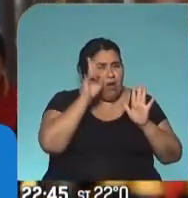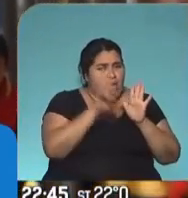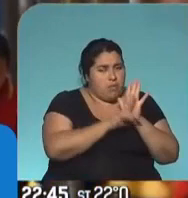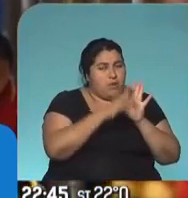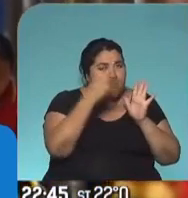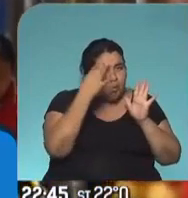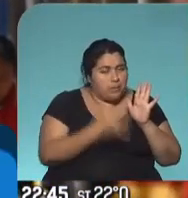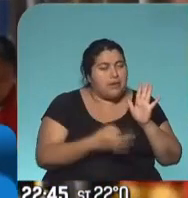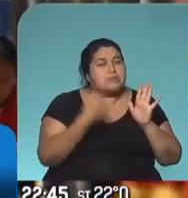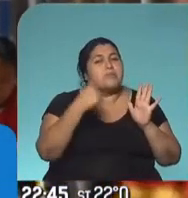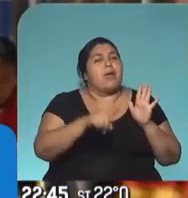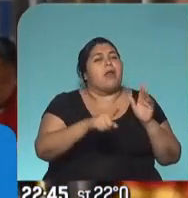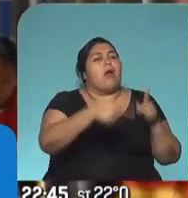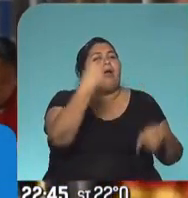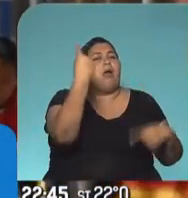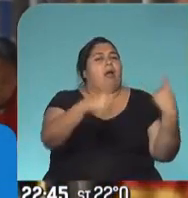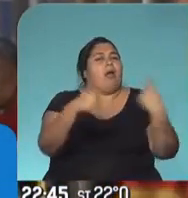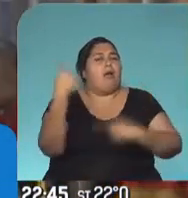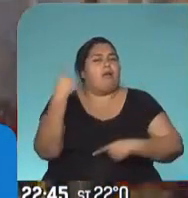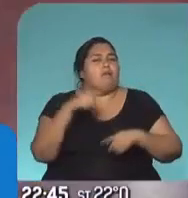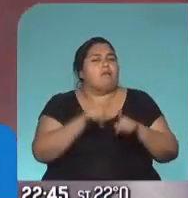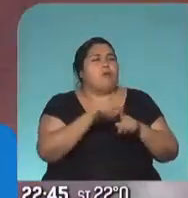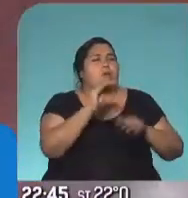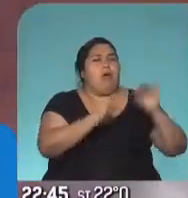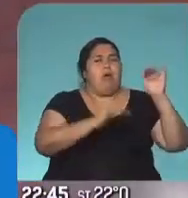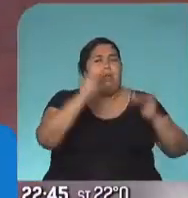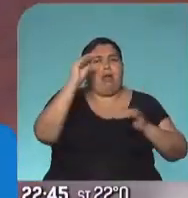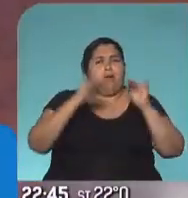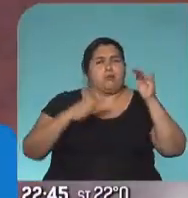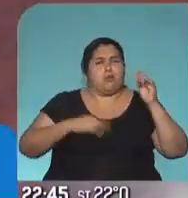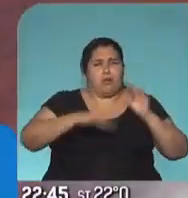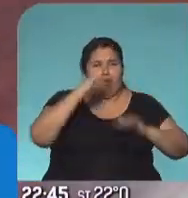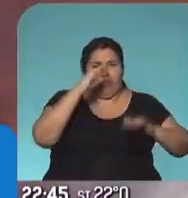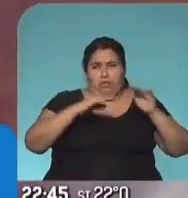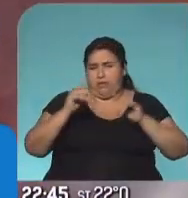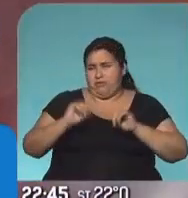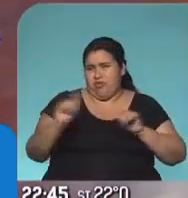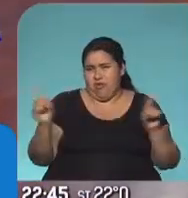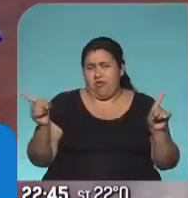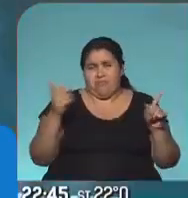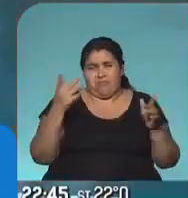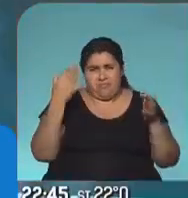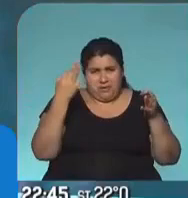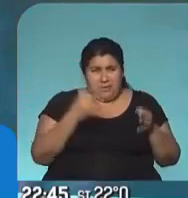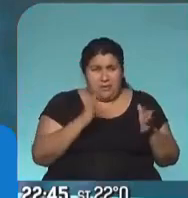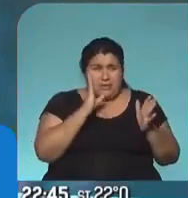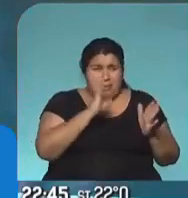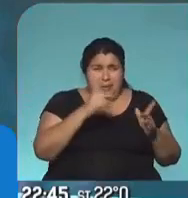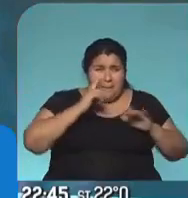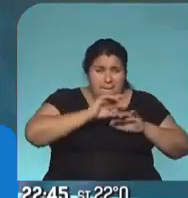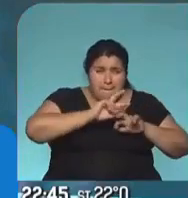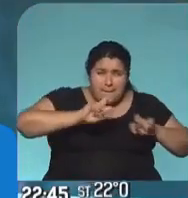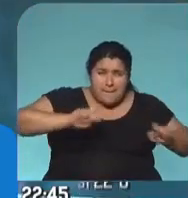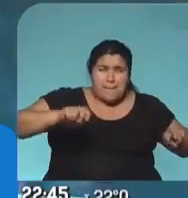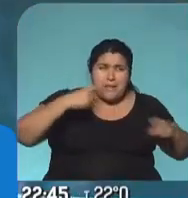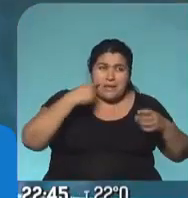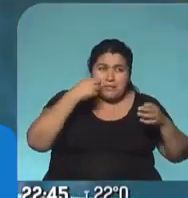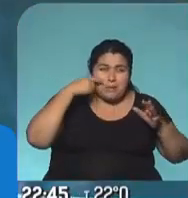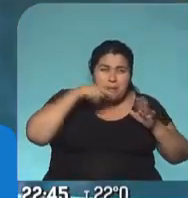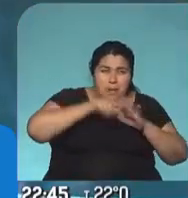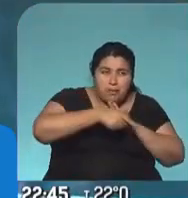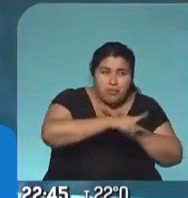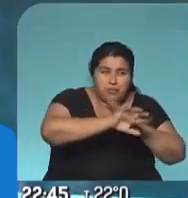no haya jubilados de primera, jubilados de segunda, algunos que se jubilan otra de otra. Cuando uno empieza a hilar más fino y a ver cómo son las diferencias entre